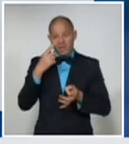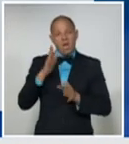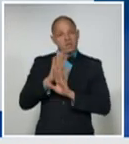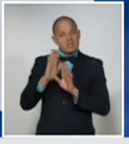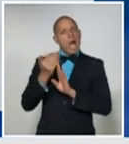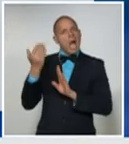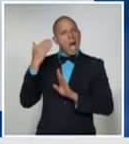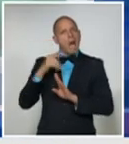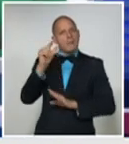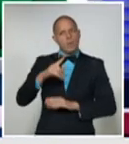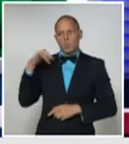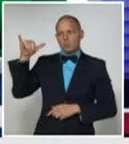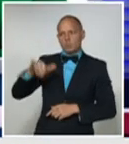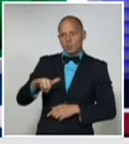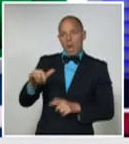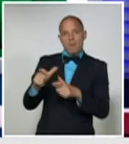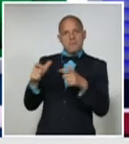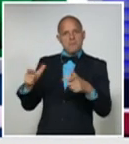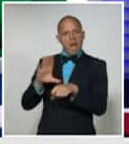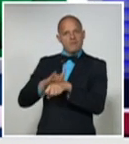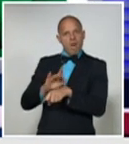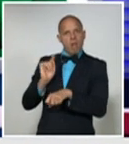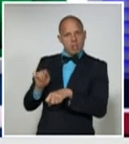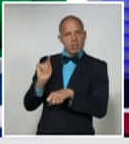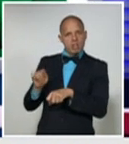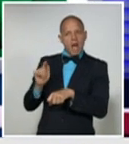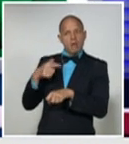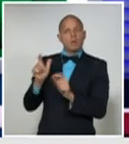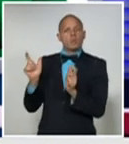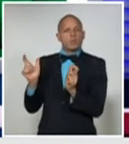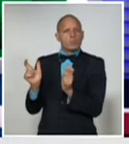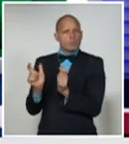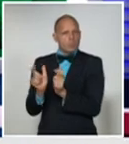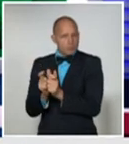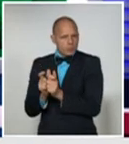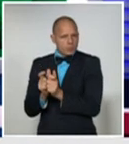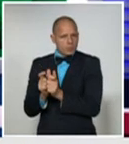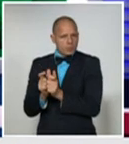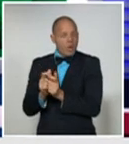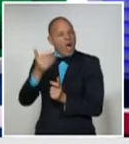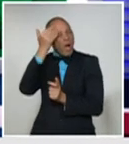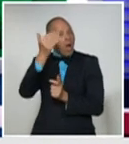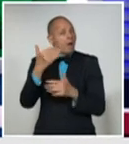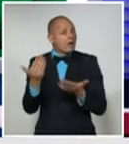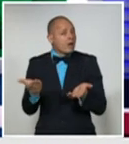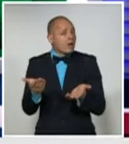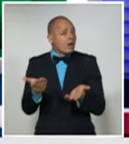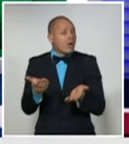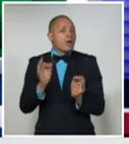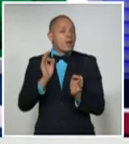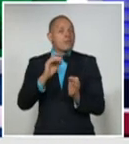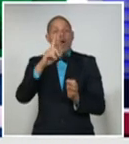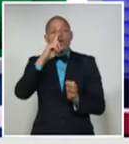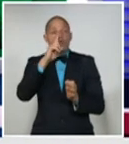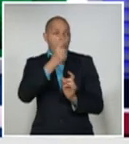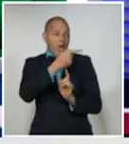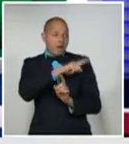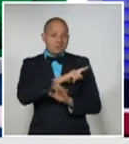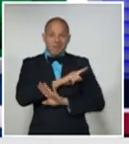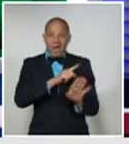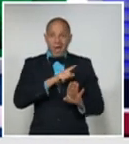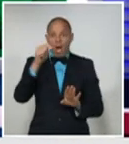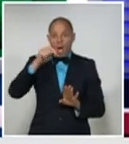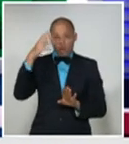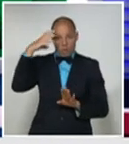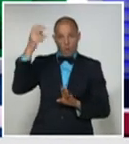que nuestro país hizo en un momento determinado, cuando se decidió que los